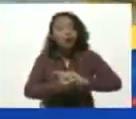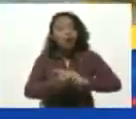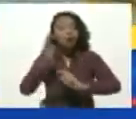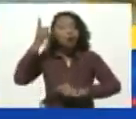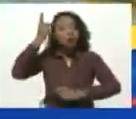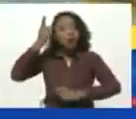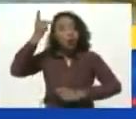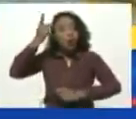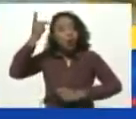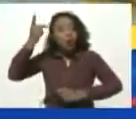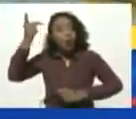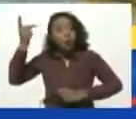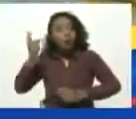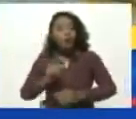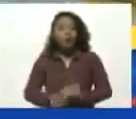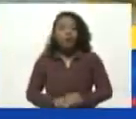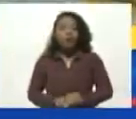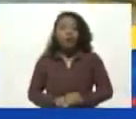psicológicos,